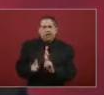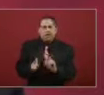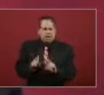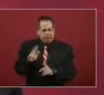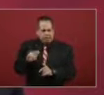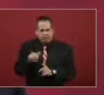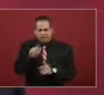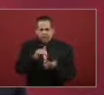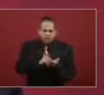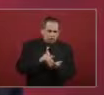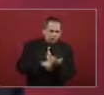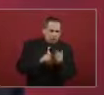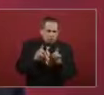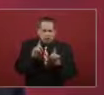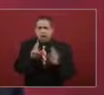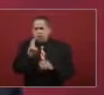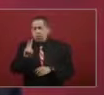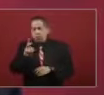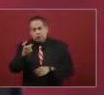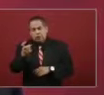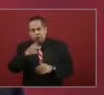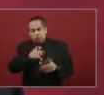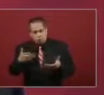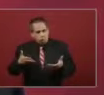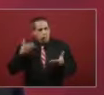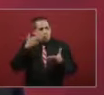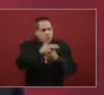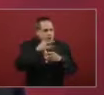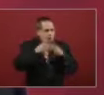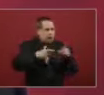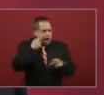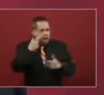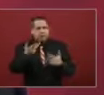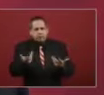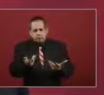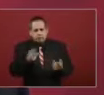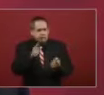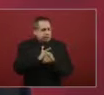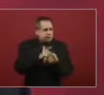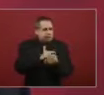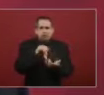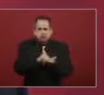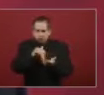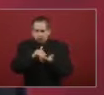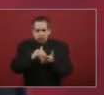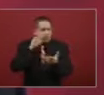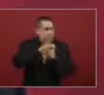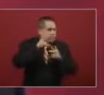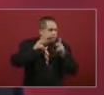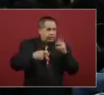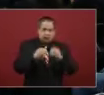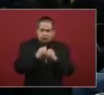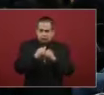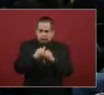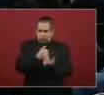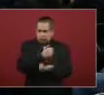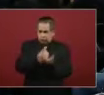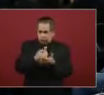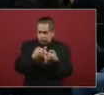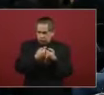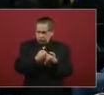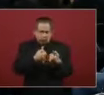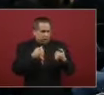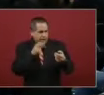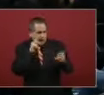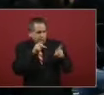todavía hay muchas dudas. Por eso voy para allá. Y voy a seguir visitando las ciudades fronterizas hasta